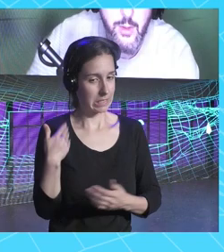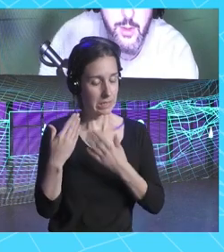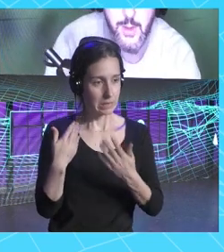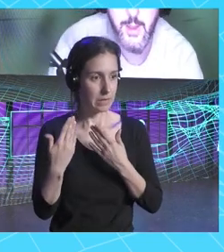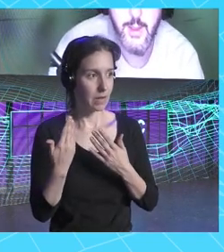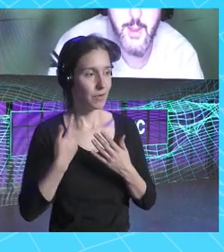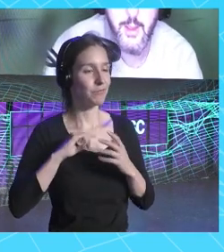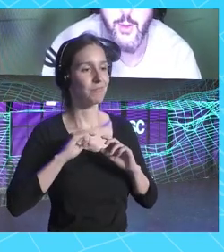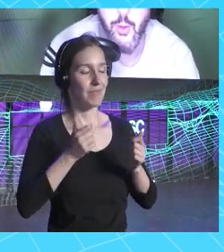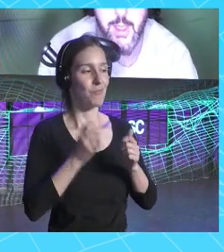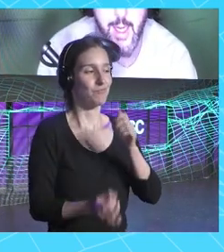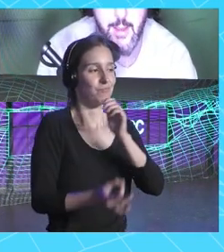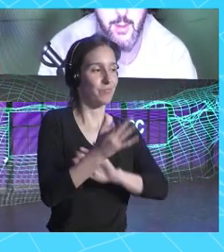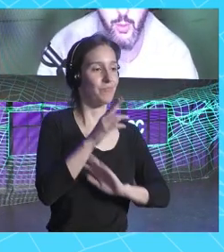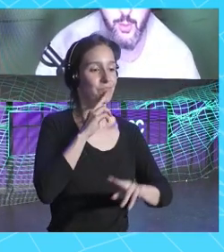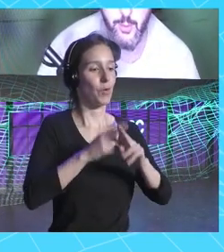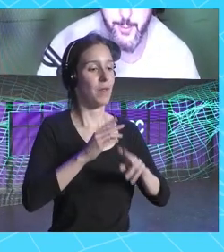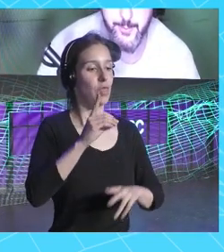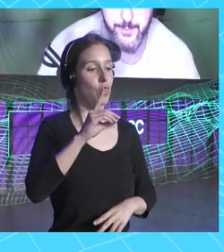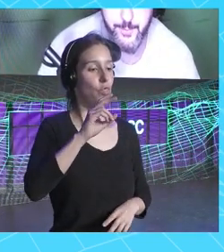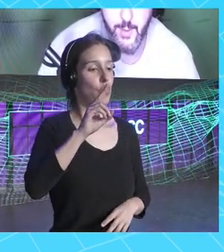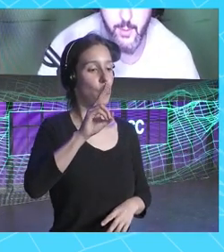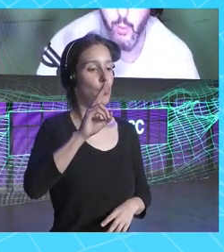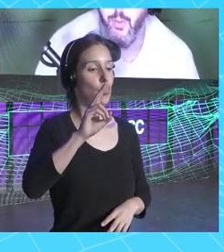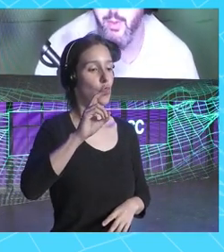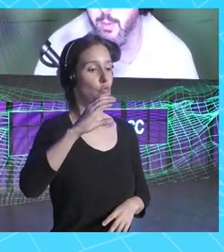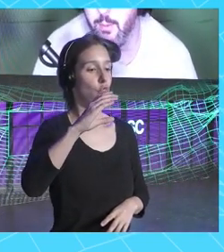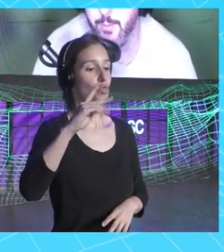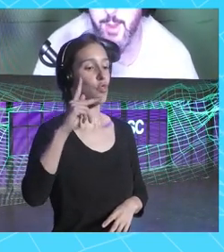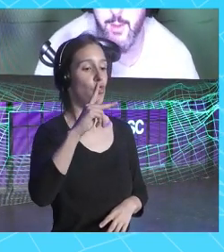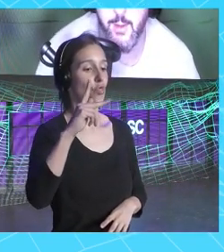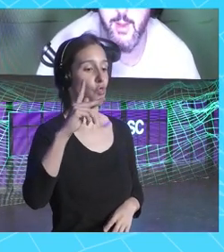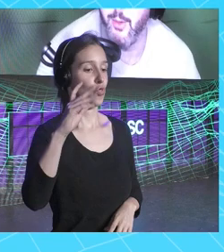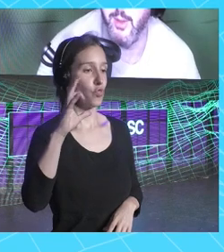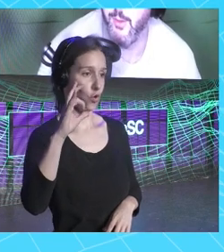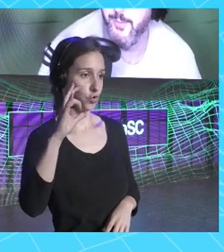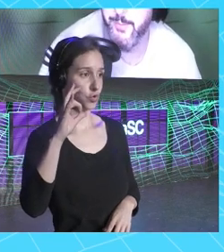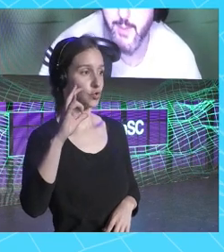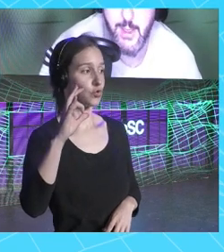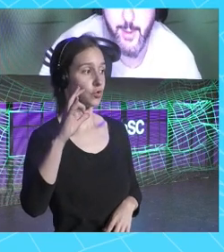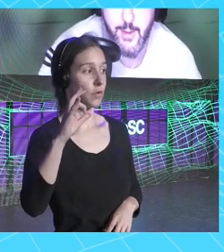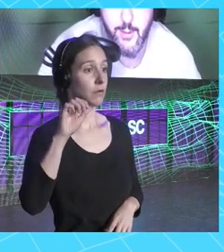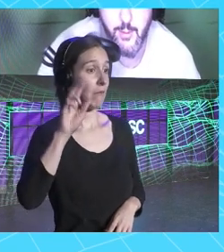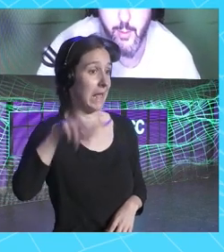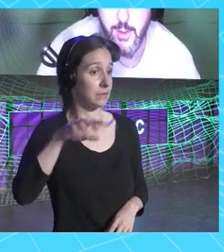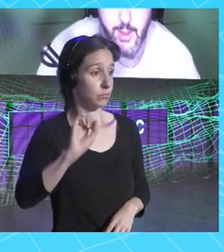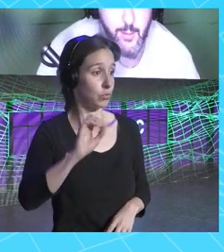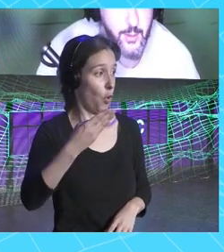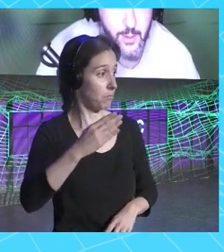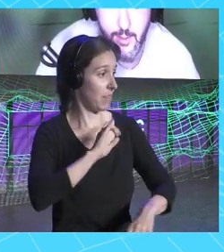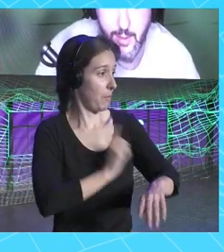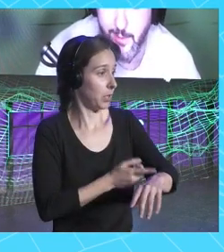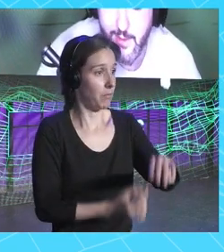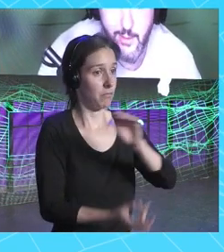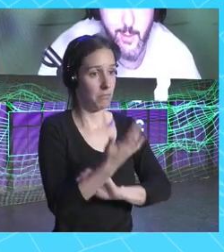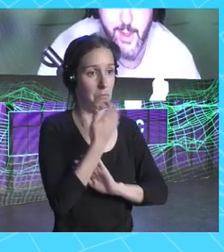dux es un club deportivo básicamente no como puede ser pues no